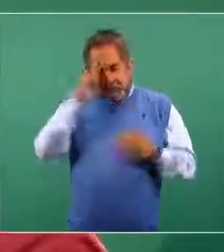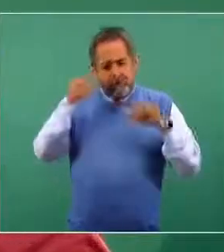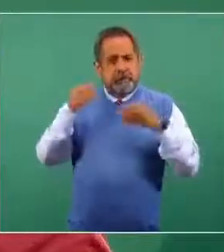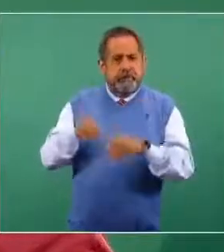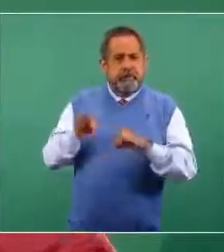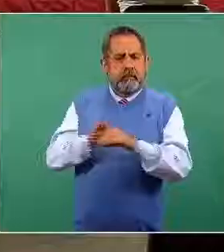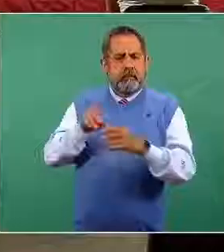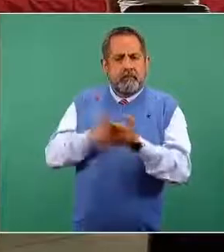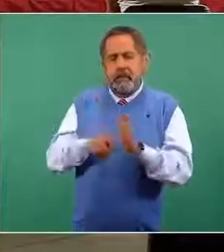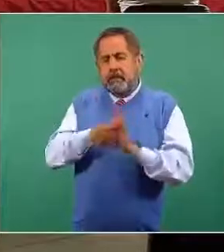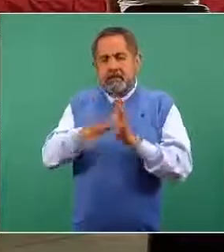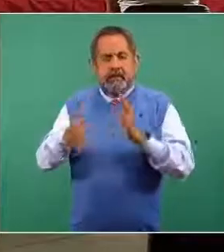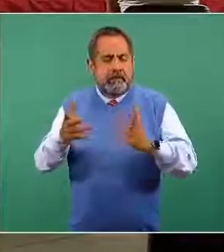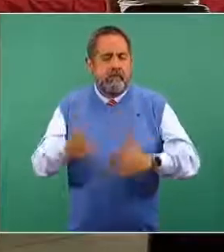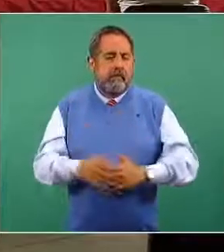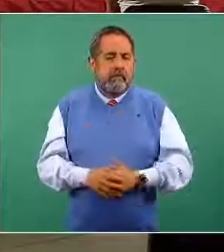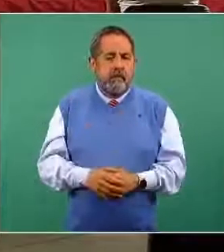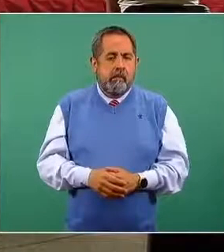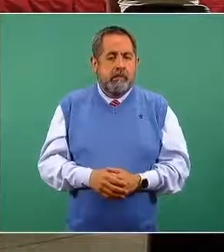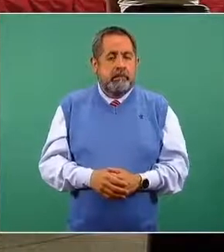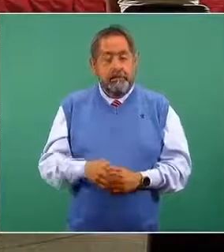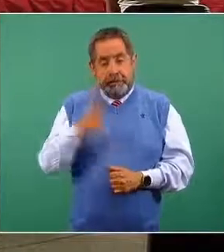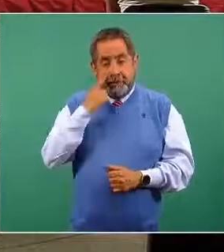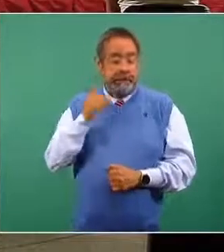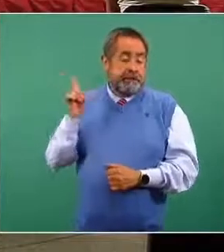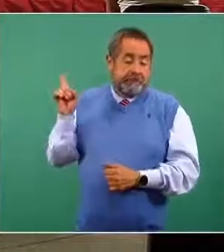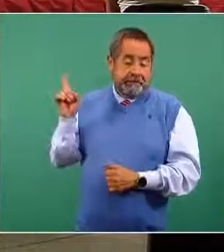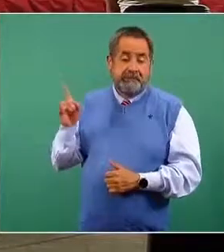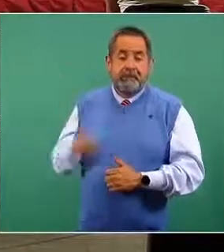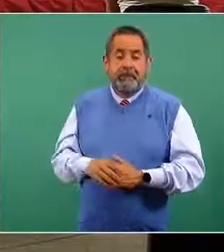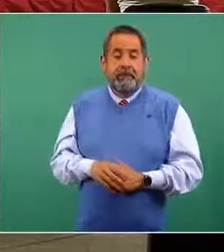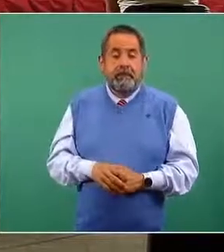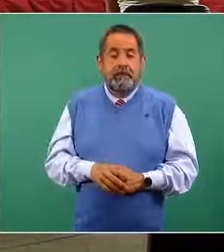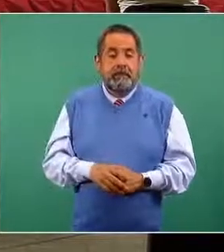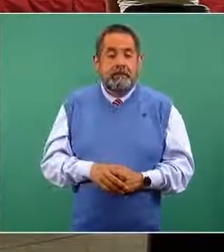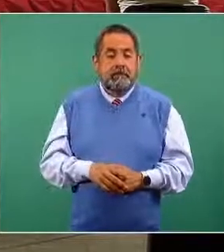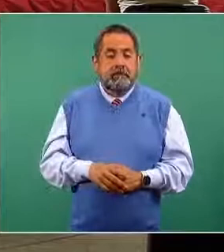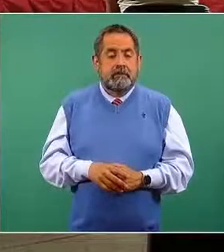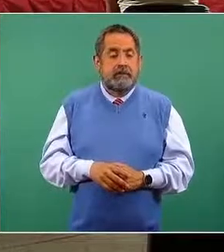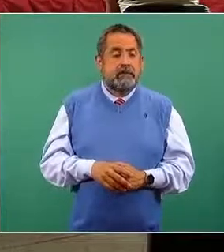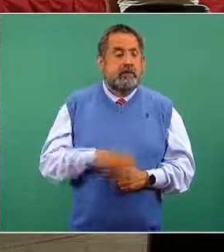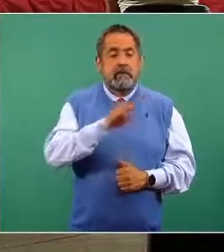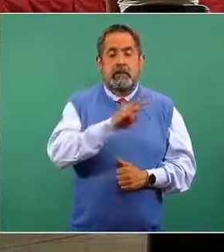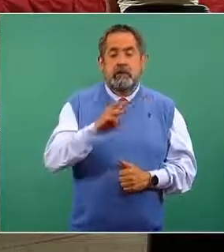dedicada del periodismo. Aquí vemos el portal